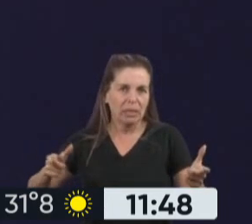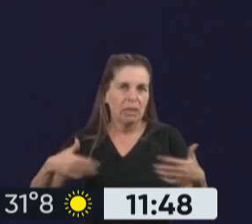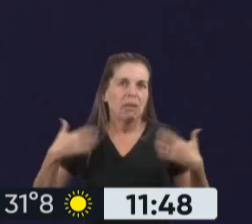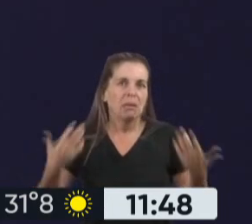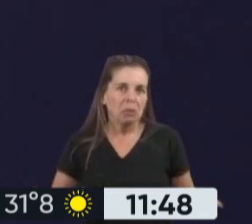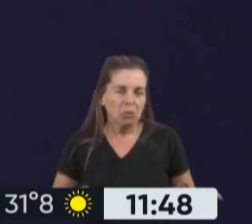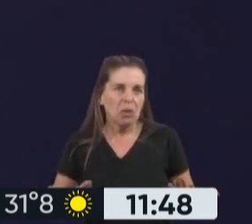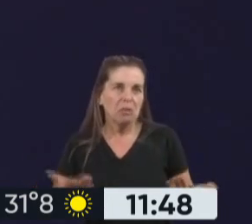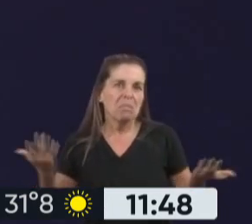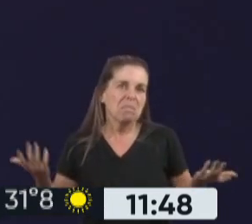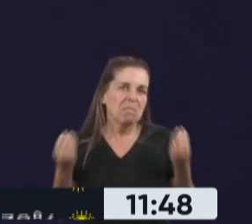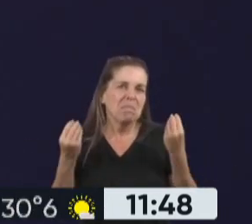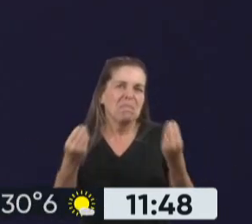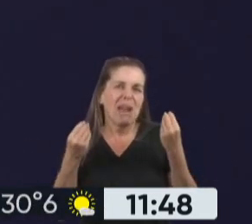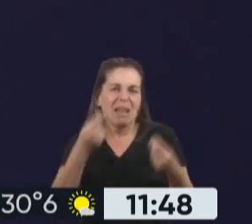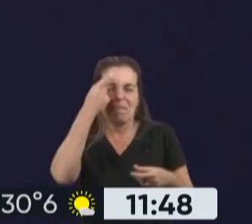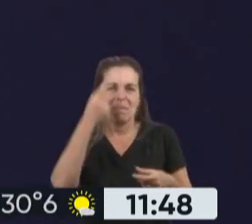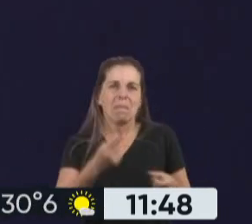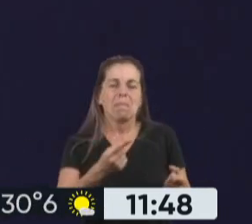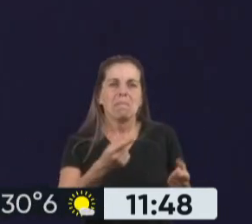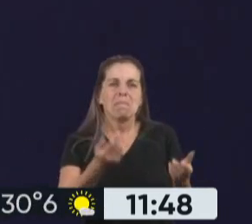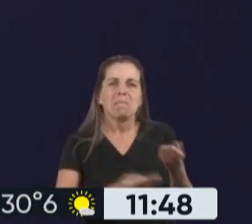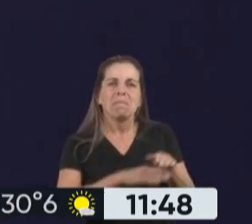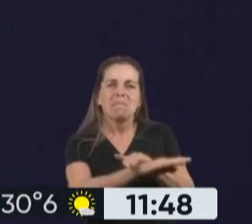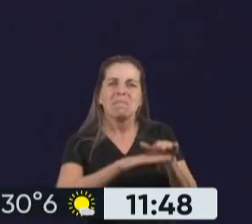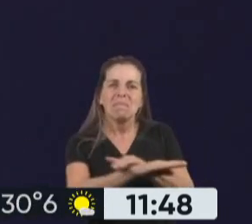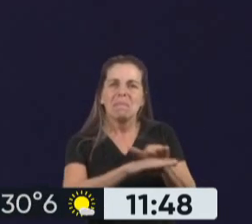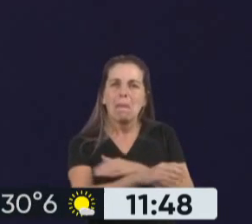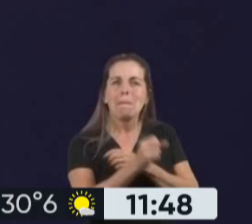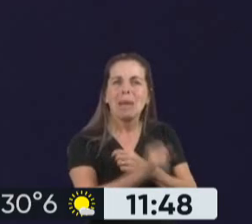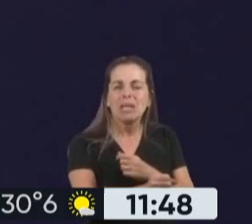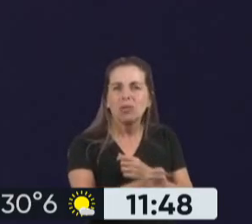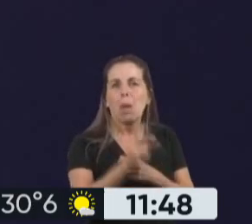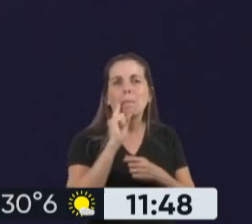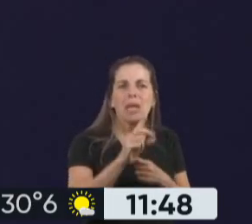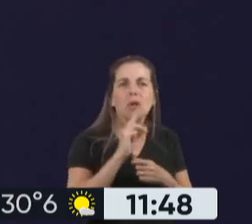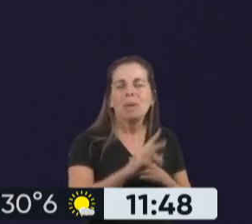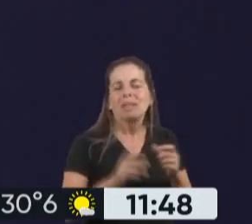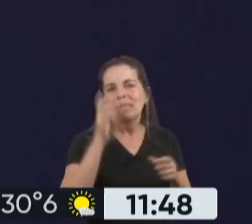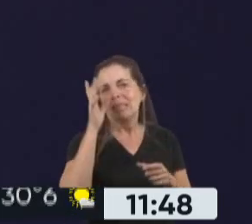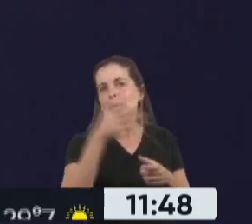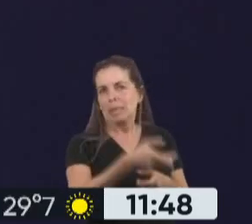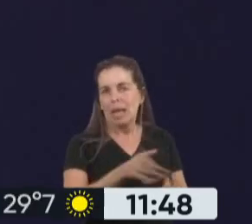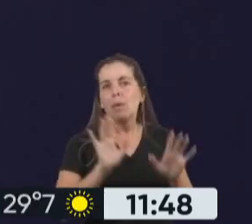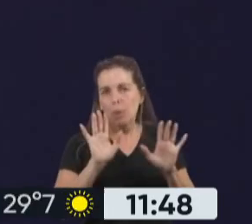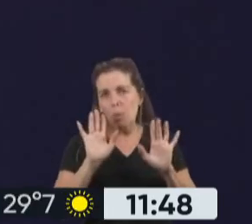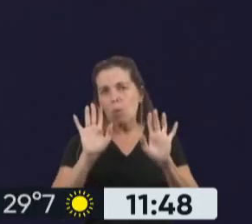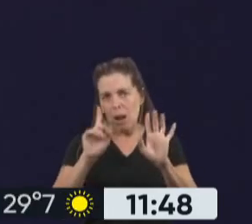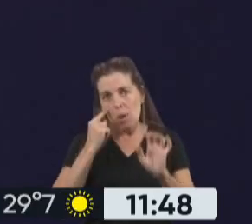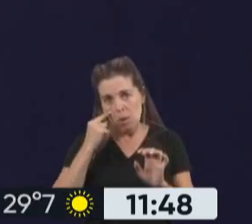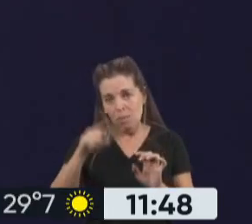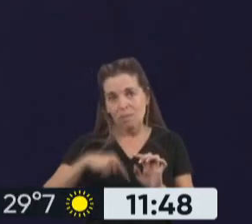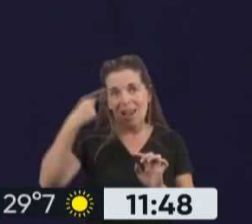Entonces entendemos que no tiene mucho sentido seguir con ese nivel de ineficiencia en la impresión de billetes. Pero te repito, a partir de